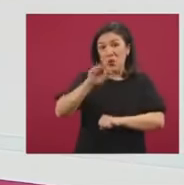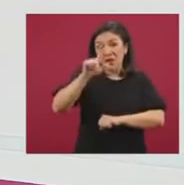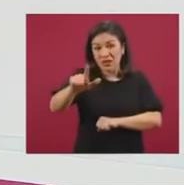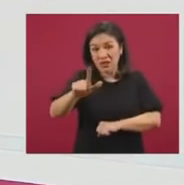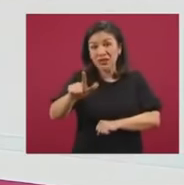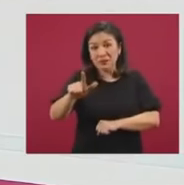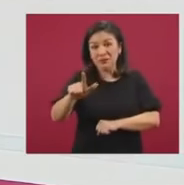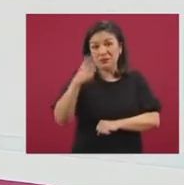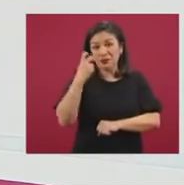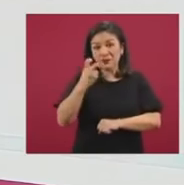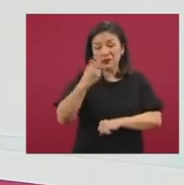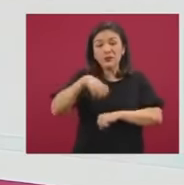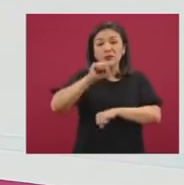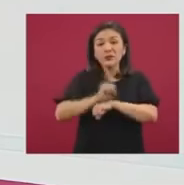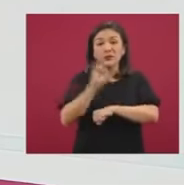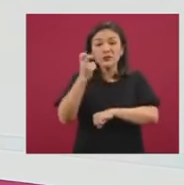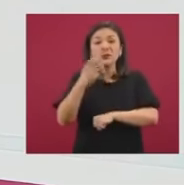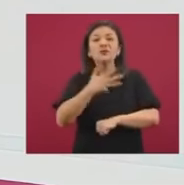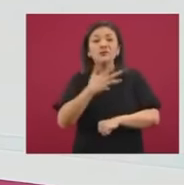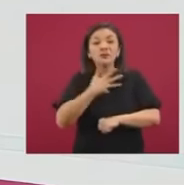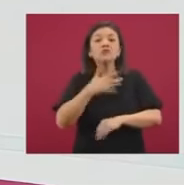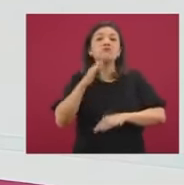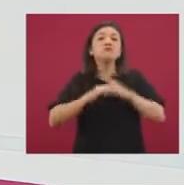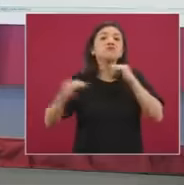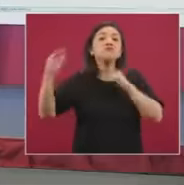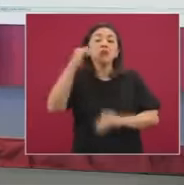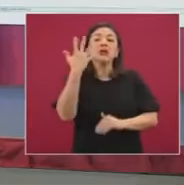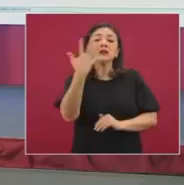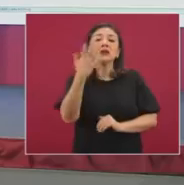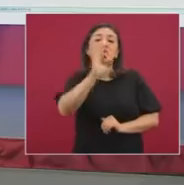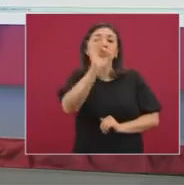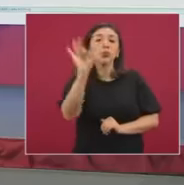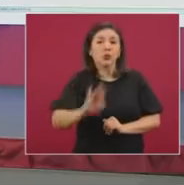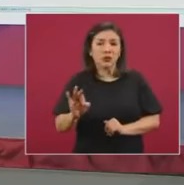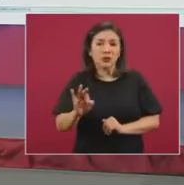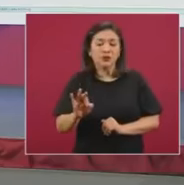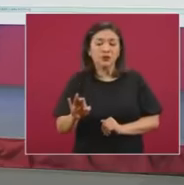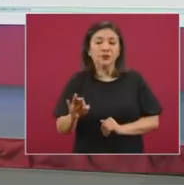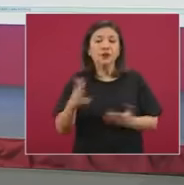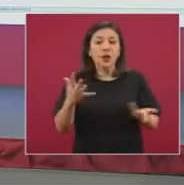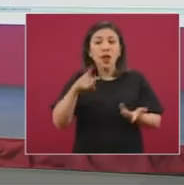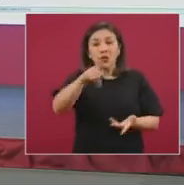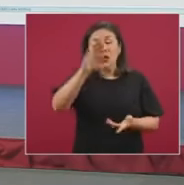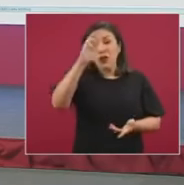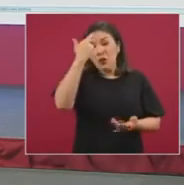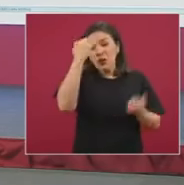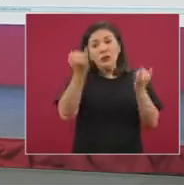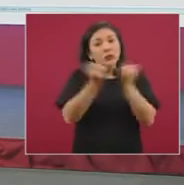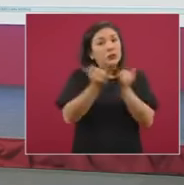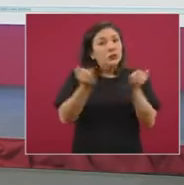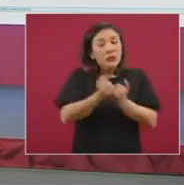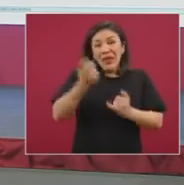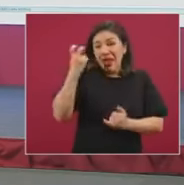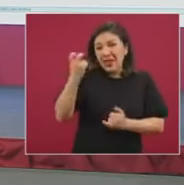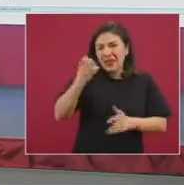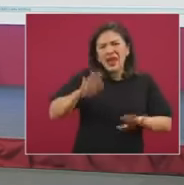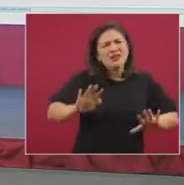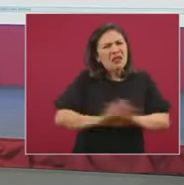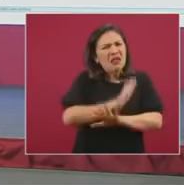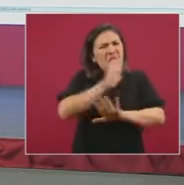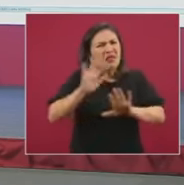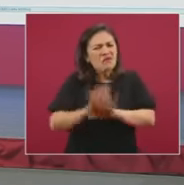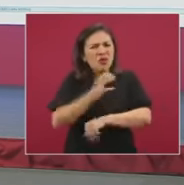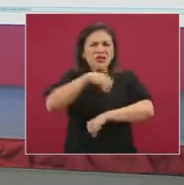47 con respecto a la 46, tenemos un incremento del 5%. Recordamos también que esta modificación